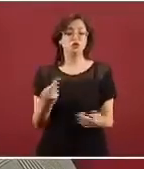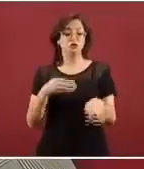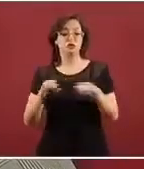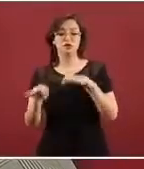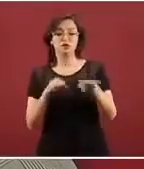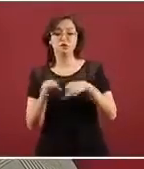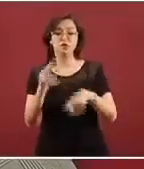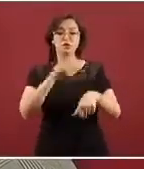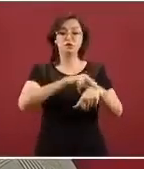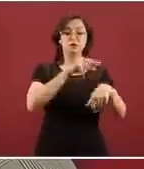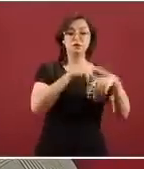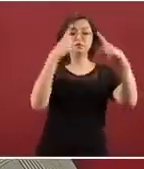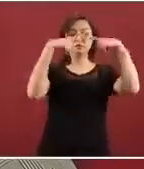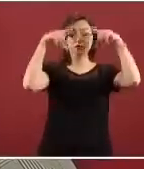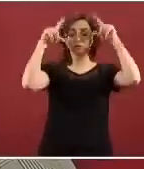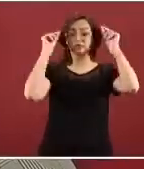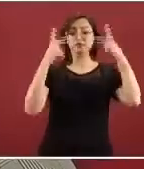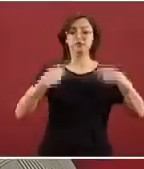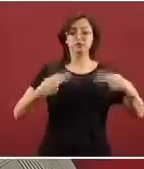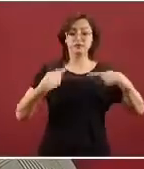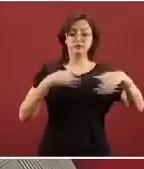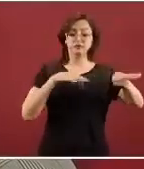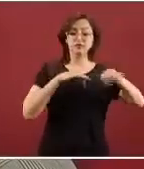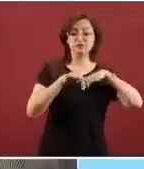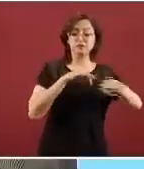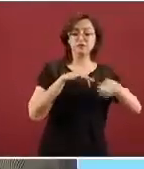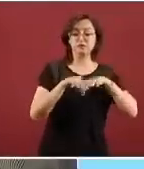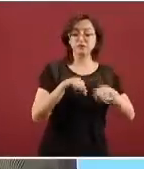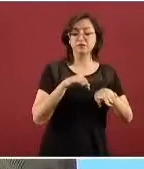solo de médicos, de enfermeras, de trabajadores de la salud,